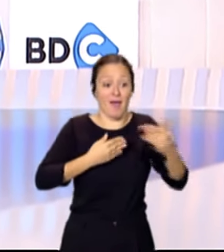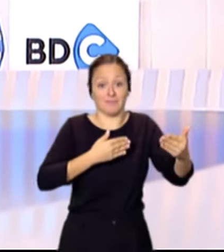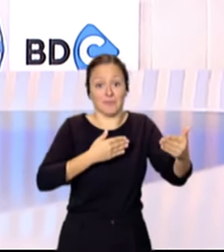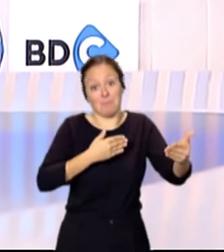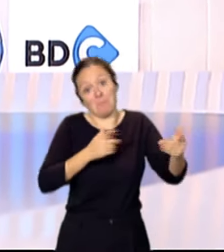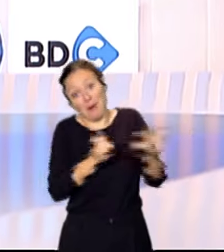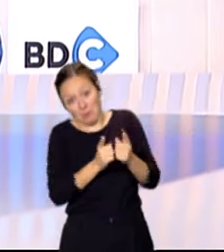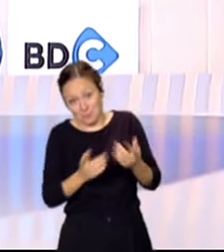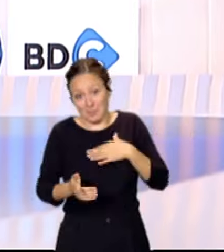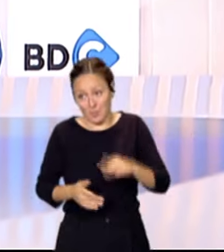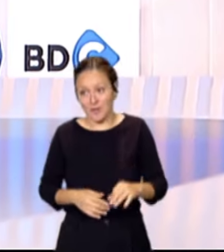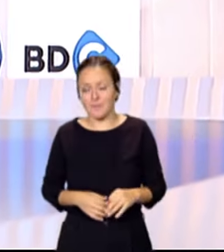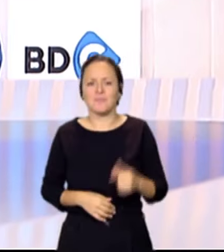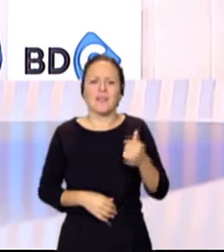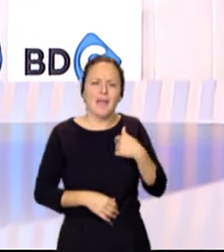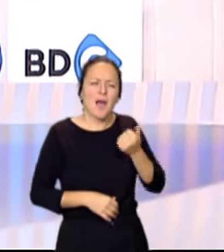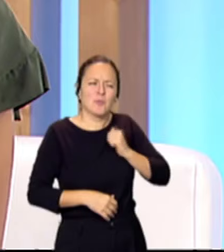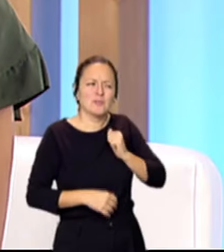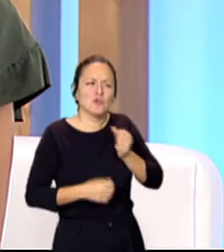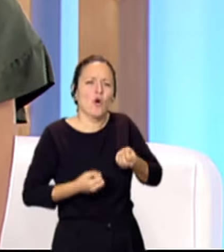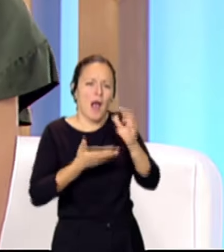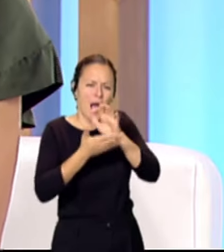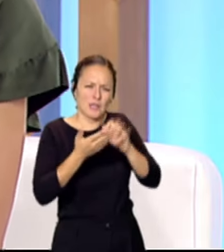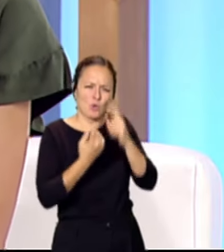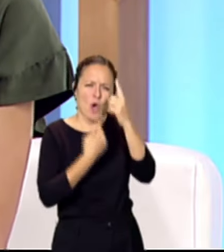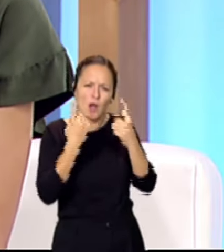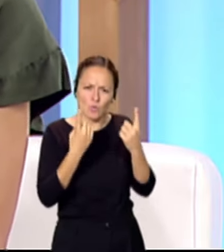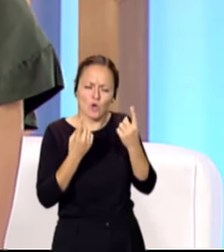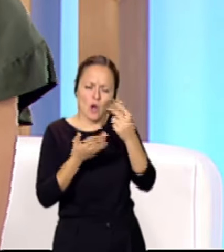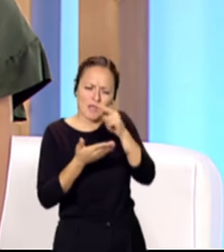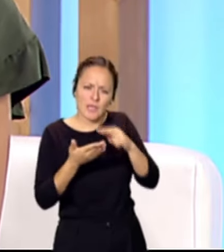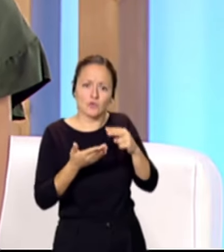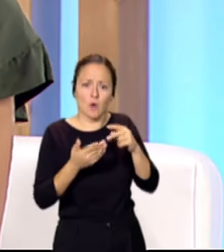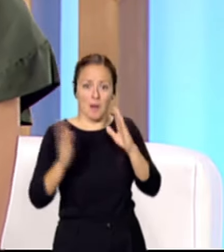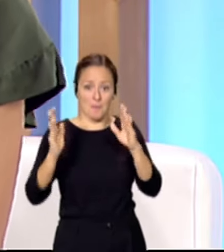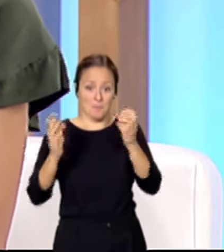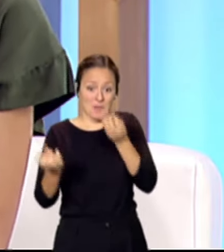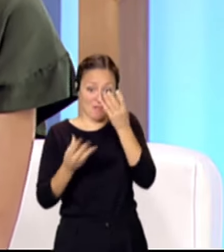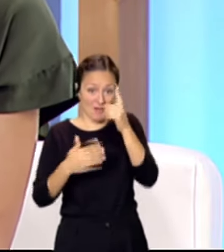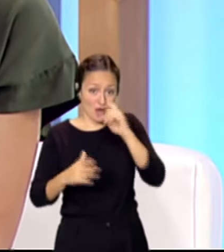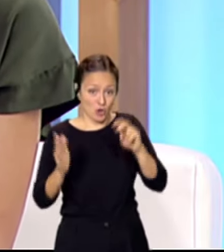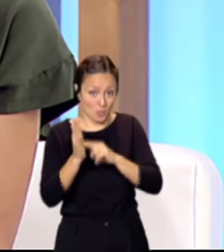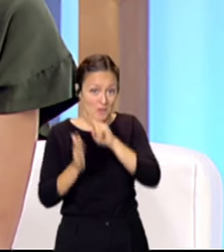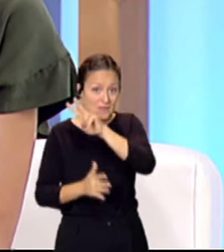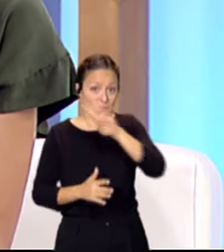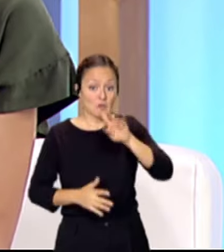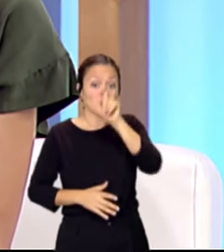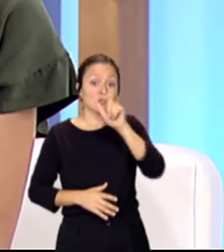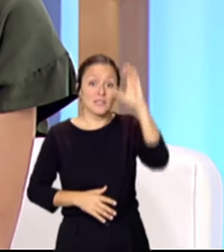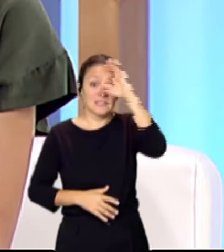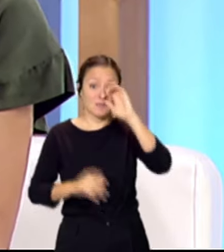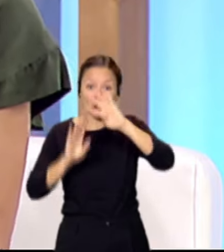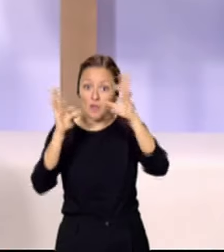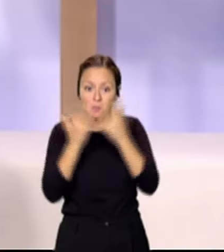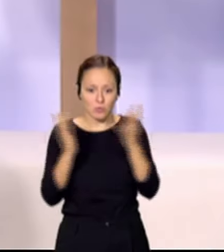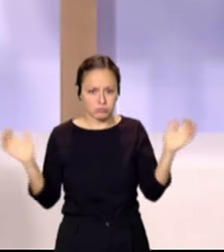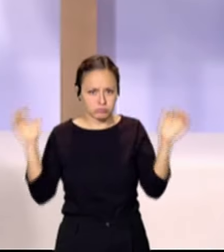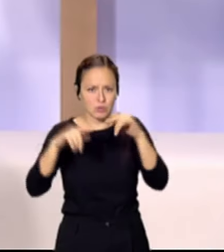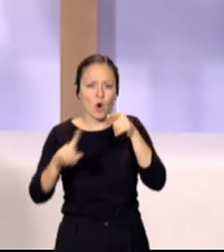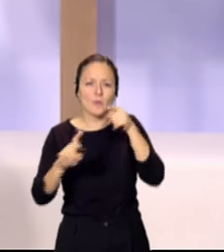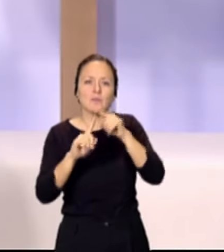estado leyendo en algunos artículos que está previsto para esta Primavera 2024 que se reunieran científicos de todo el mundo ya preparados en ese trabajo de para trabajar sobre el